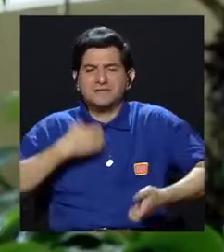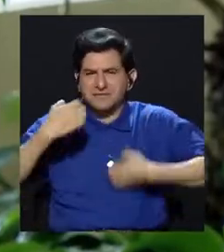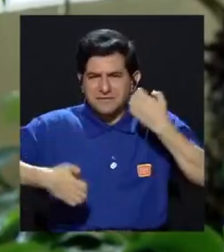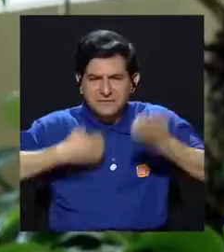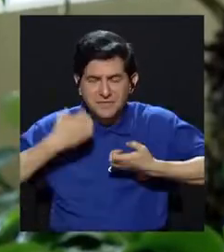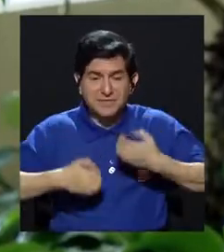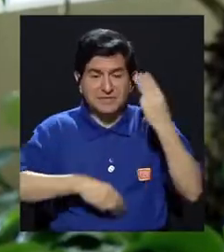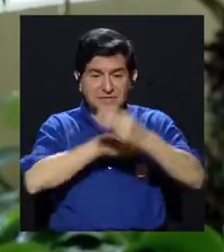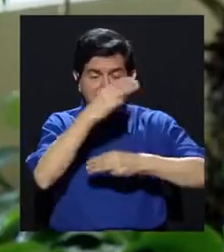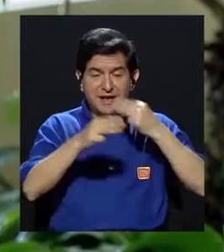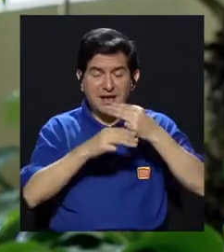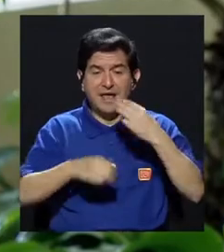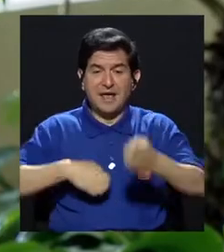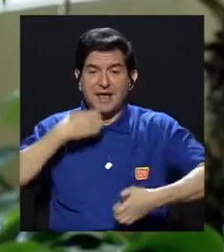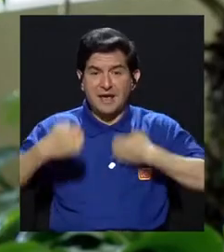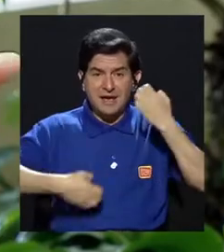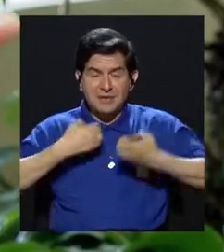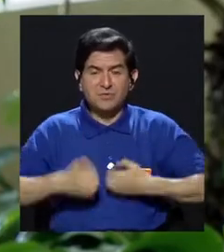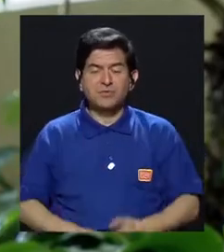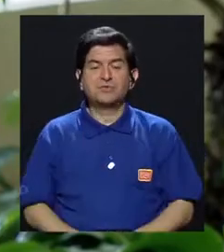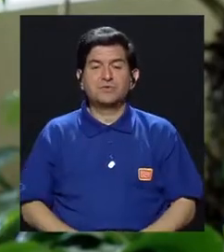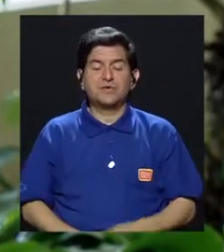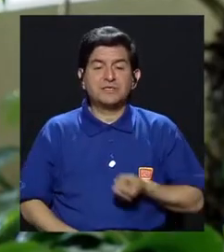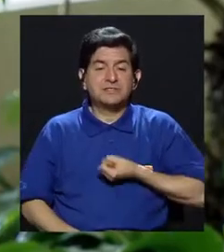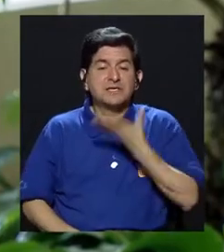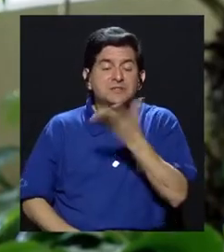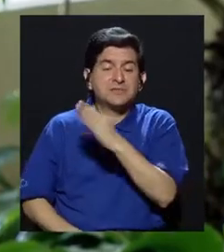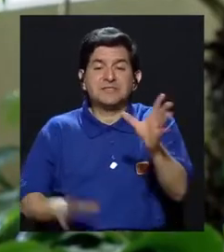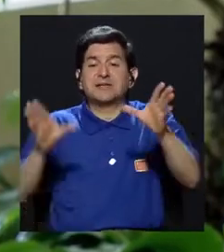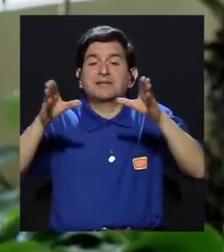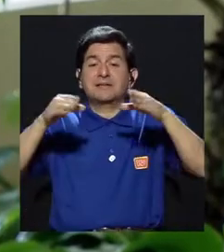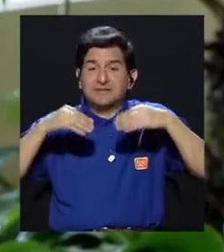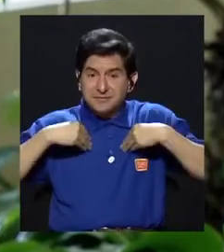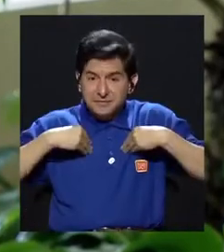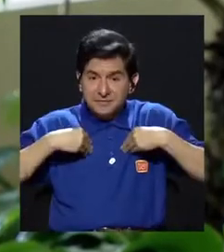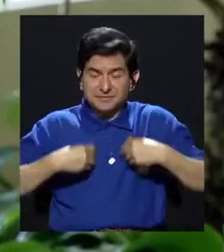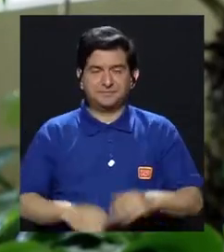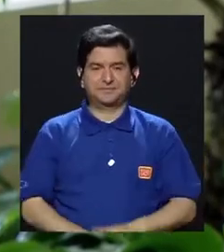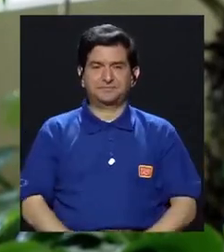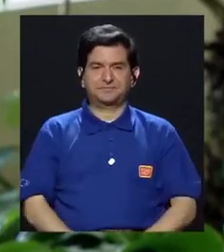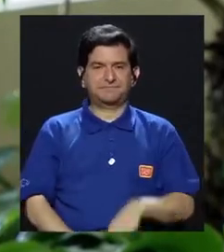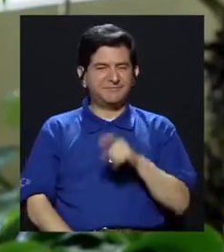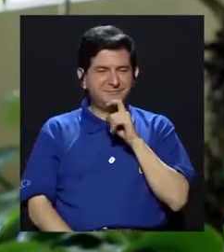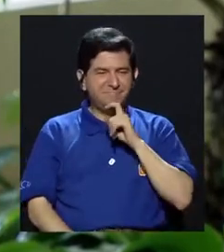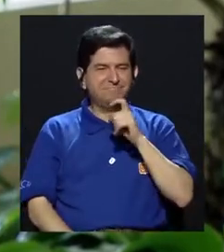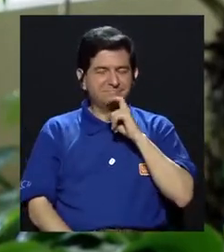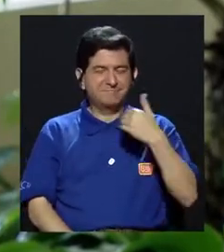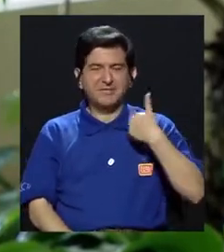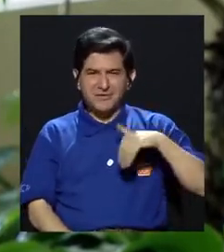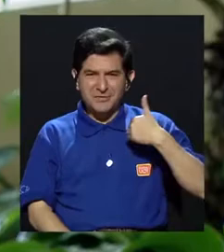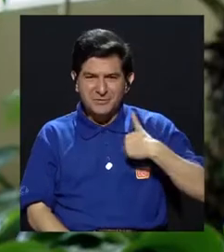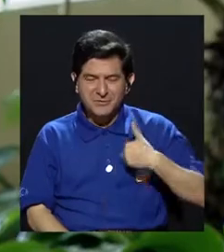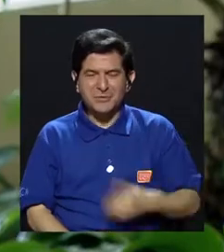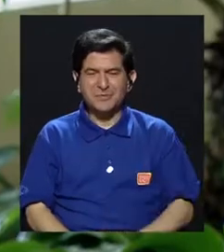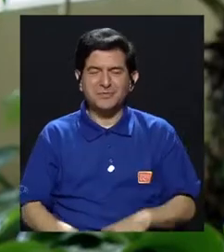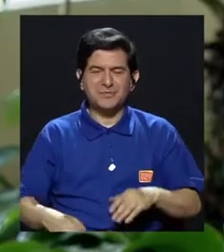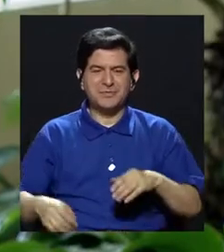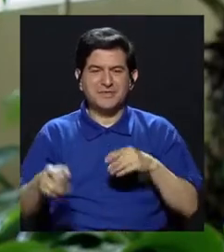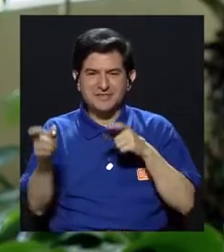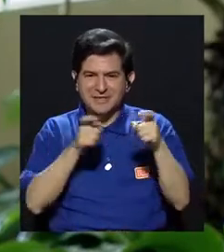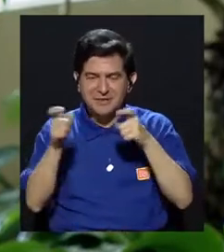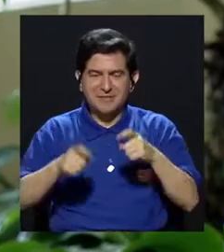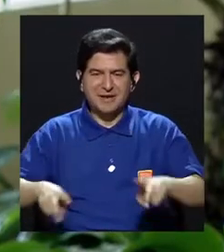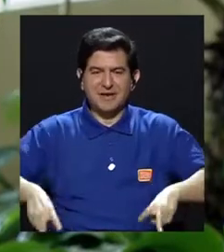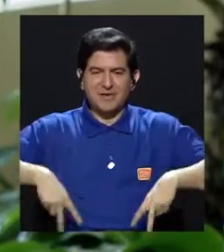porque este mundo emocional es expresarlas y recibirlas también. Entonces, hay una dificultad en los hombres en el manejo de la vida